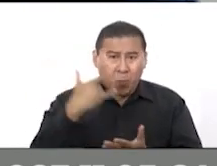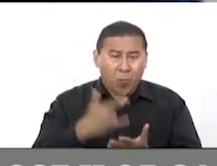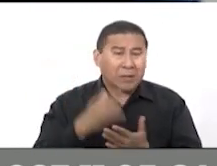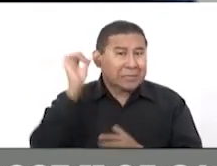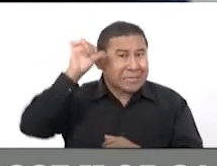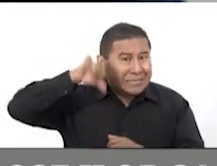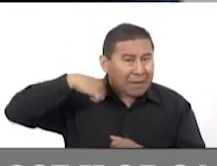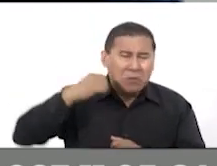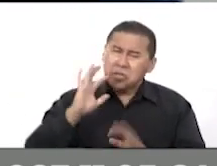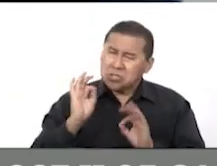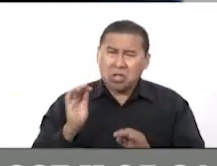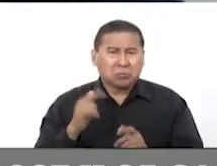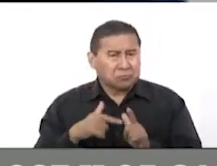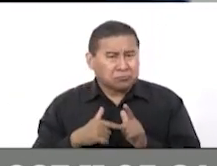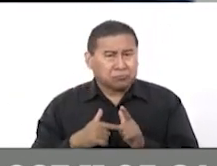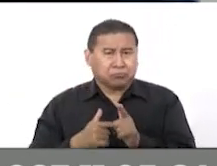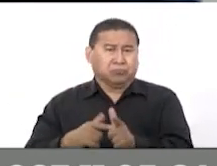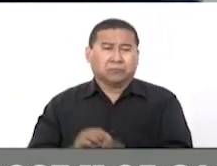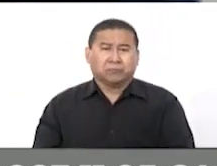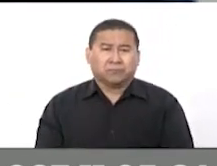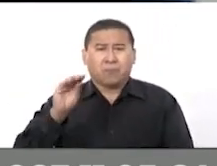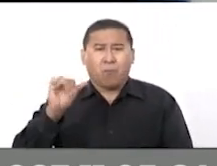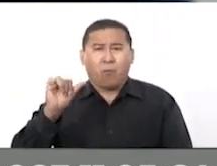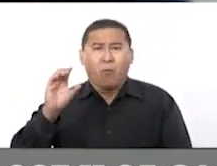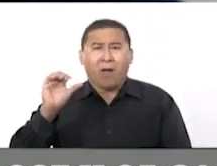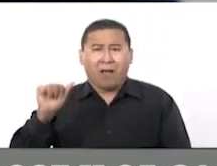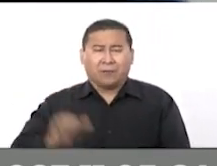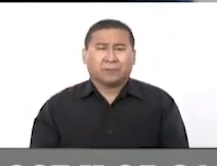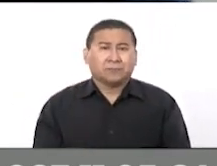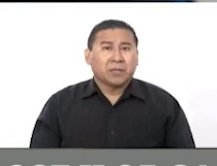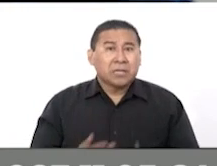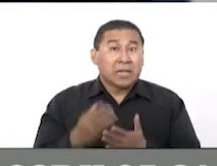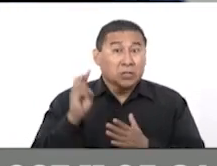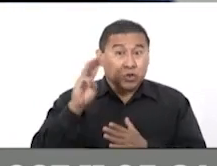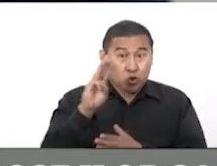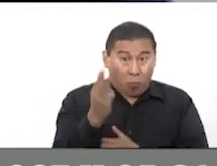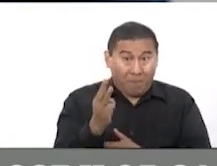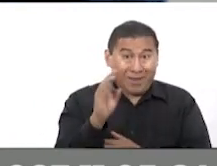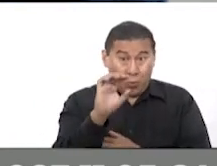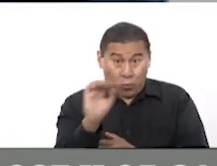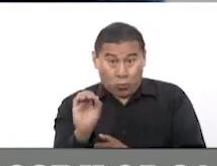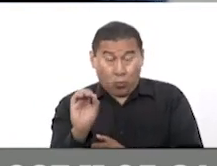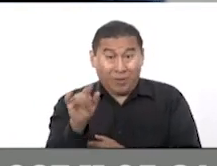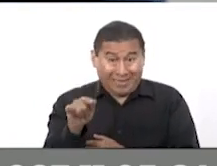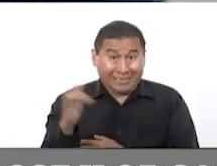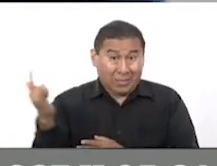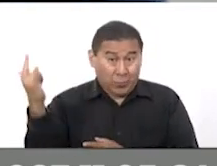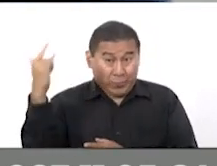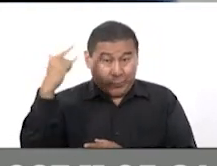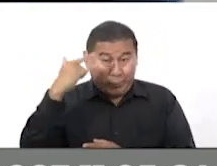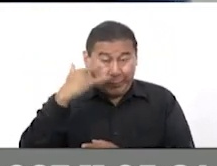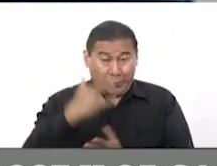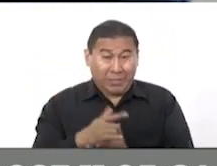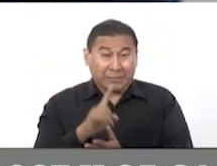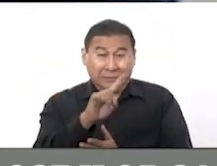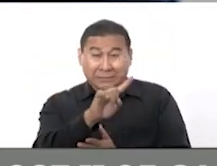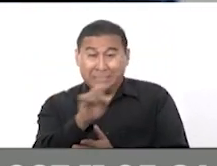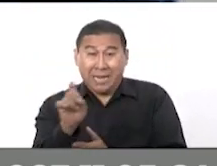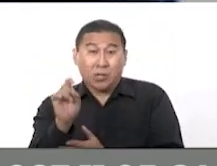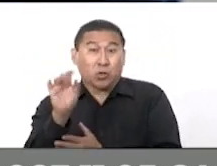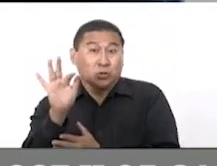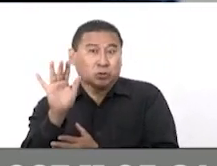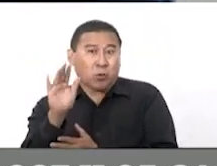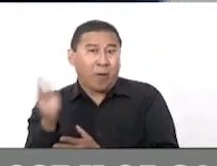está funcionando desde Lisboa. Solamente de mayo a octubre, esta aerolínea tiene más de 150